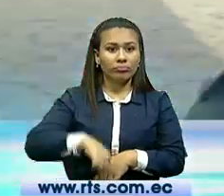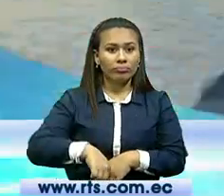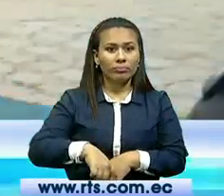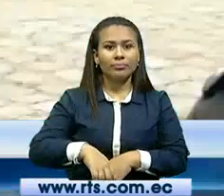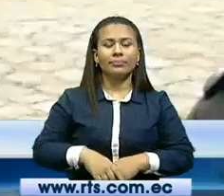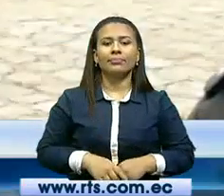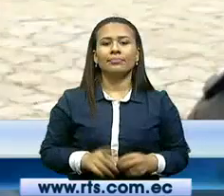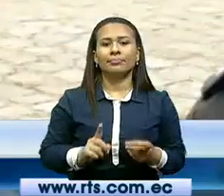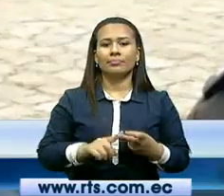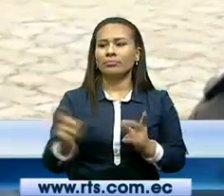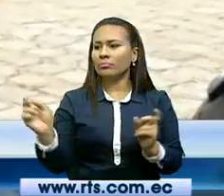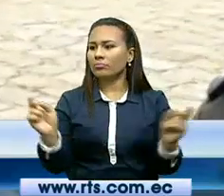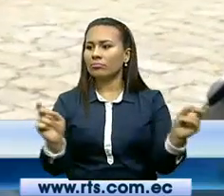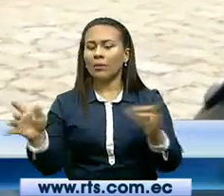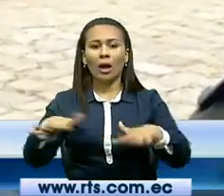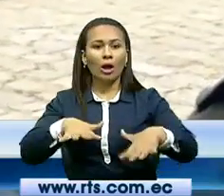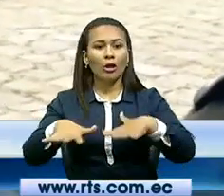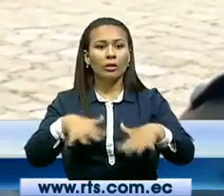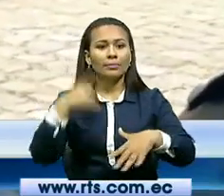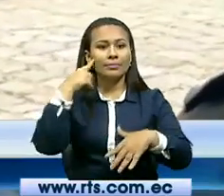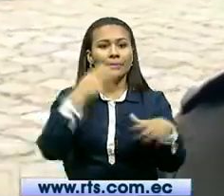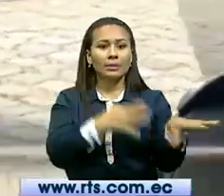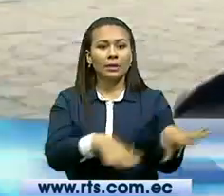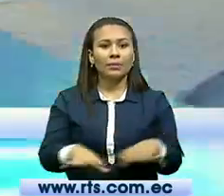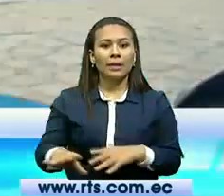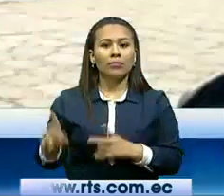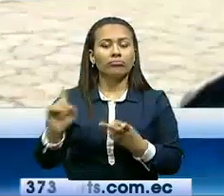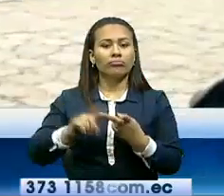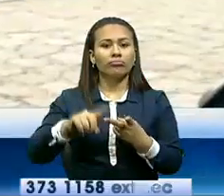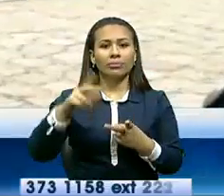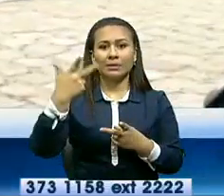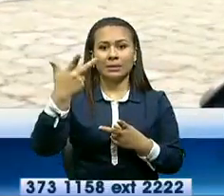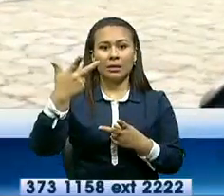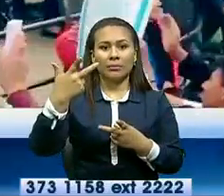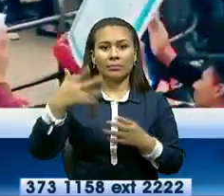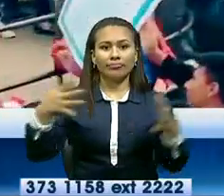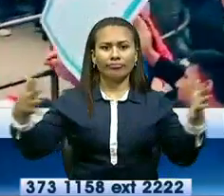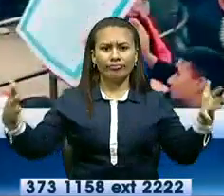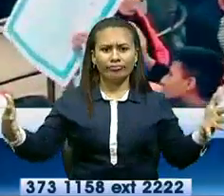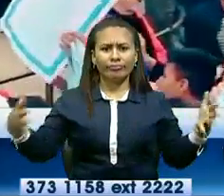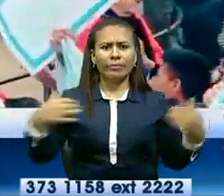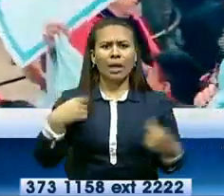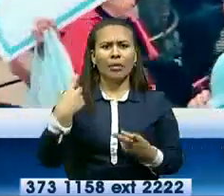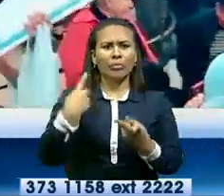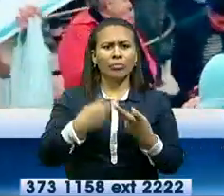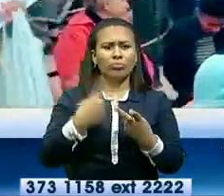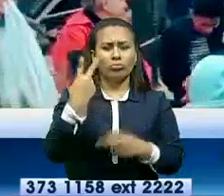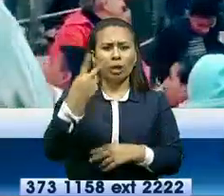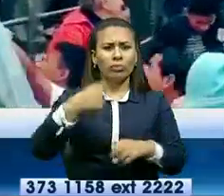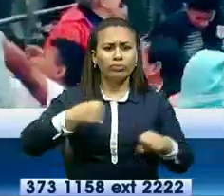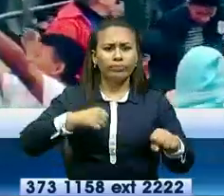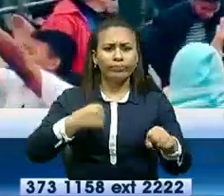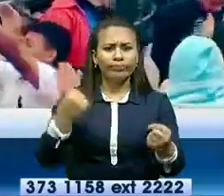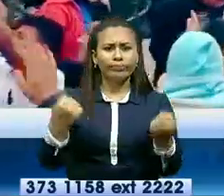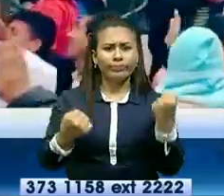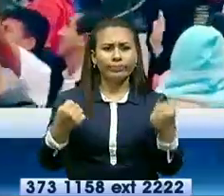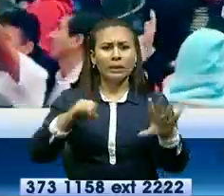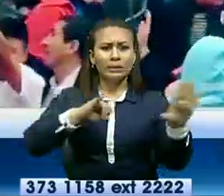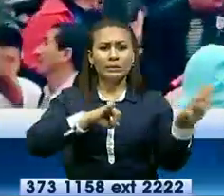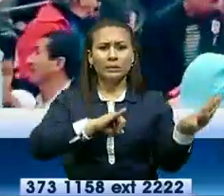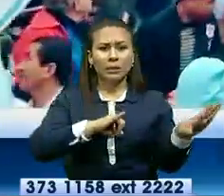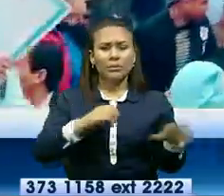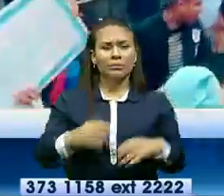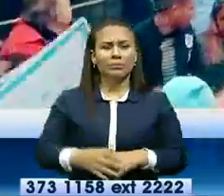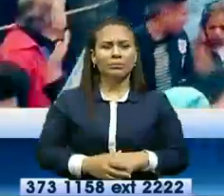y la logística de 3 UMAC, 2 TERIX, 6